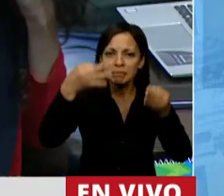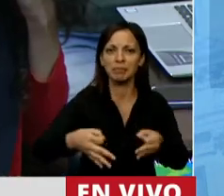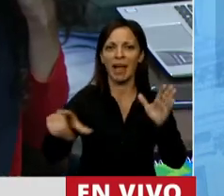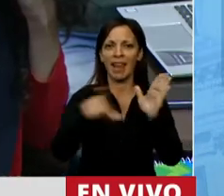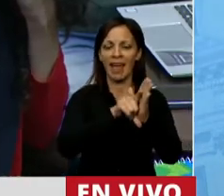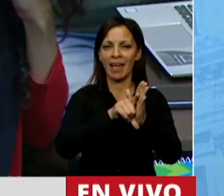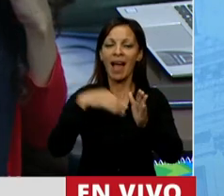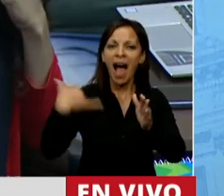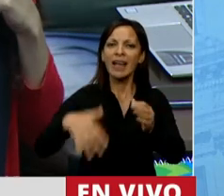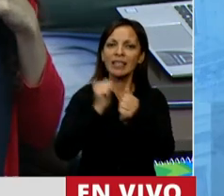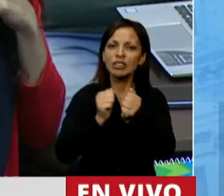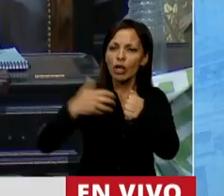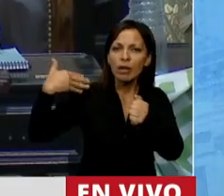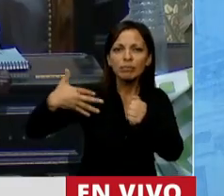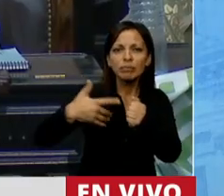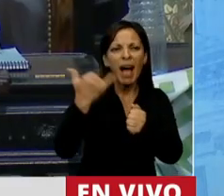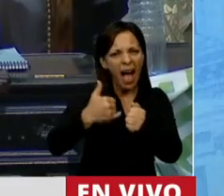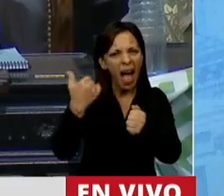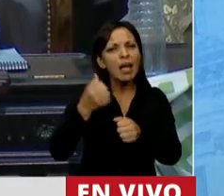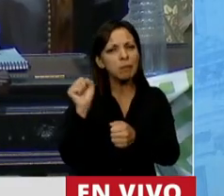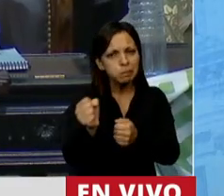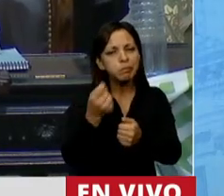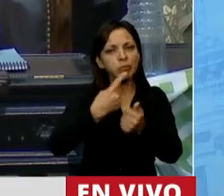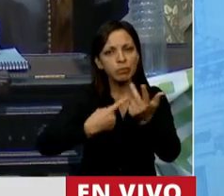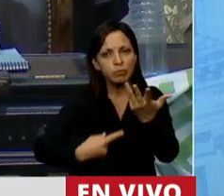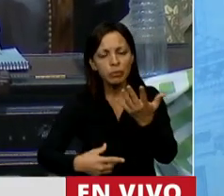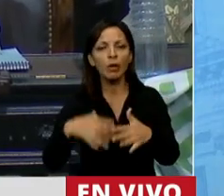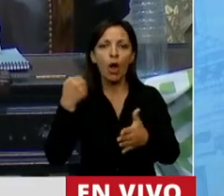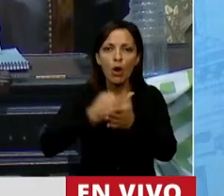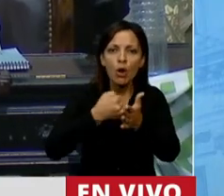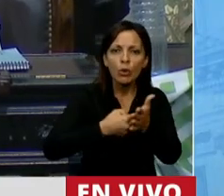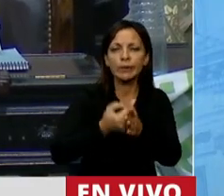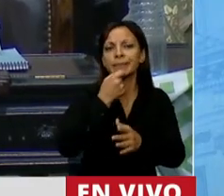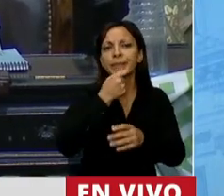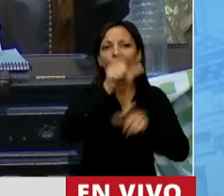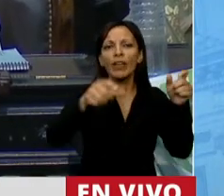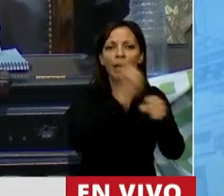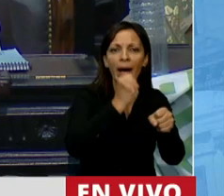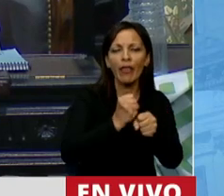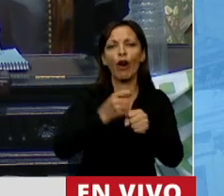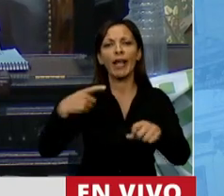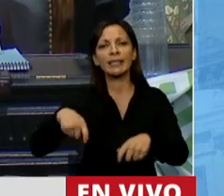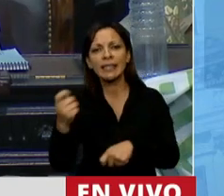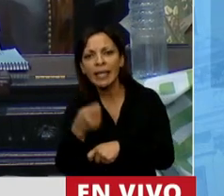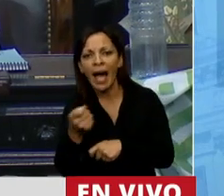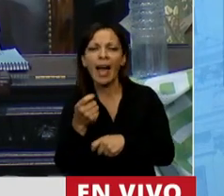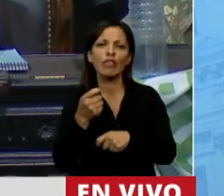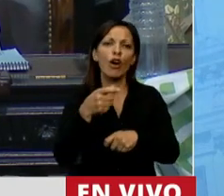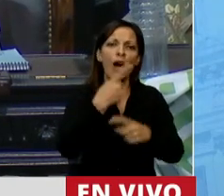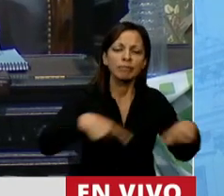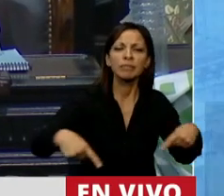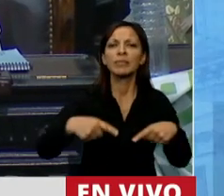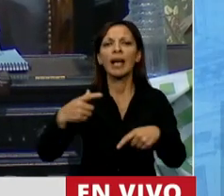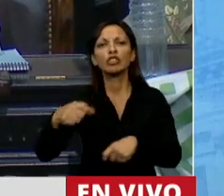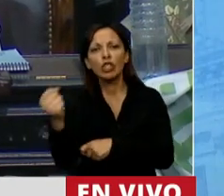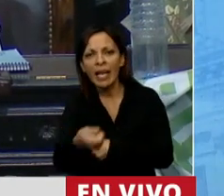una larga historia de esos cruces virtuosos en la historia argentina, la larga lucha de los trabajadores, de los sindicatos, de los anarquistas, de los socialistas, de